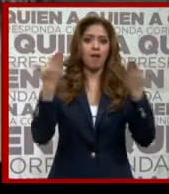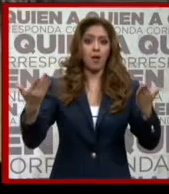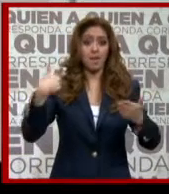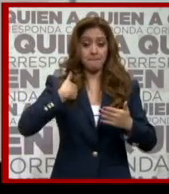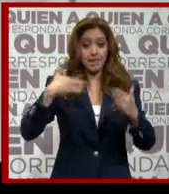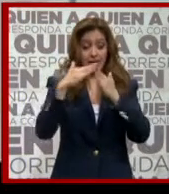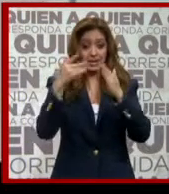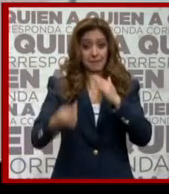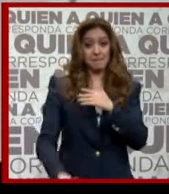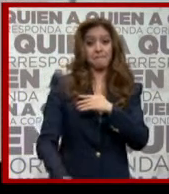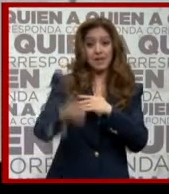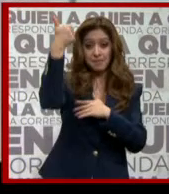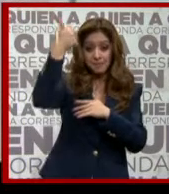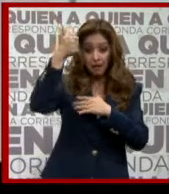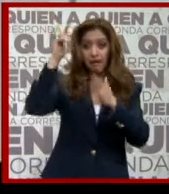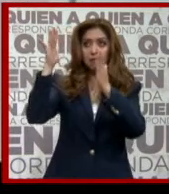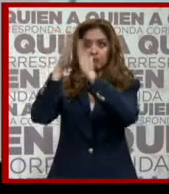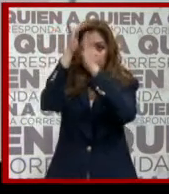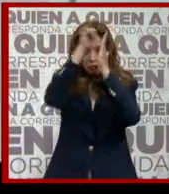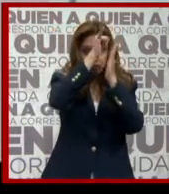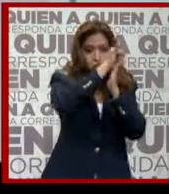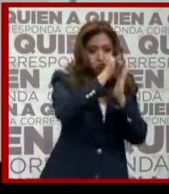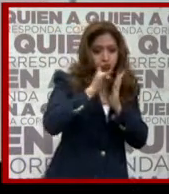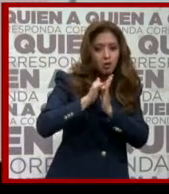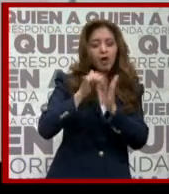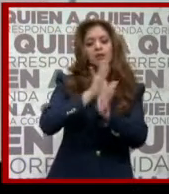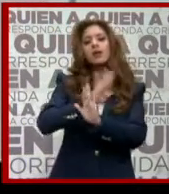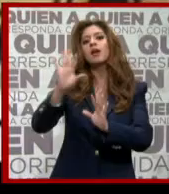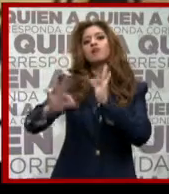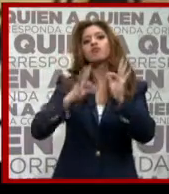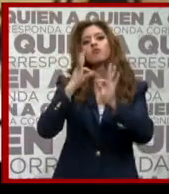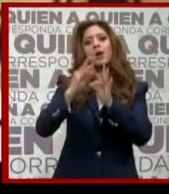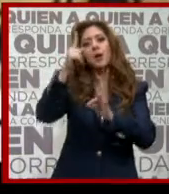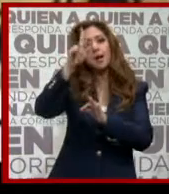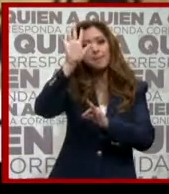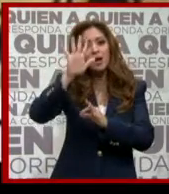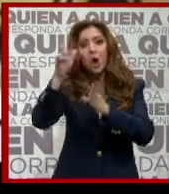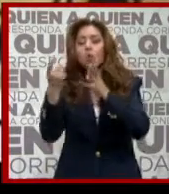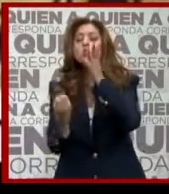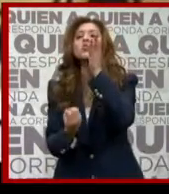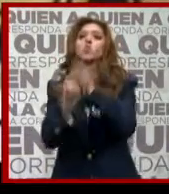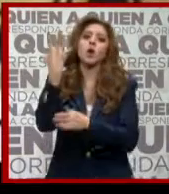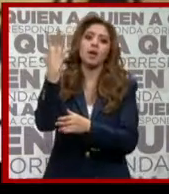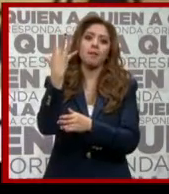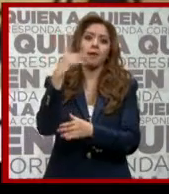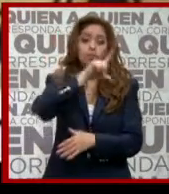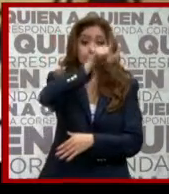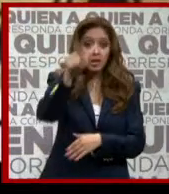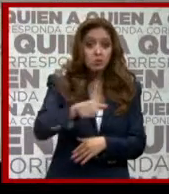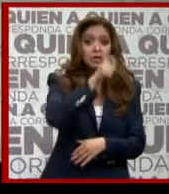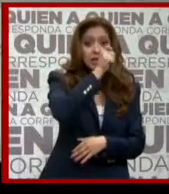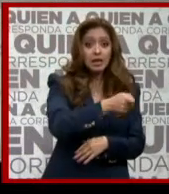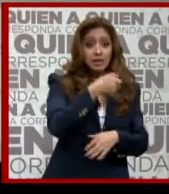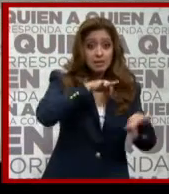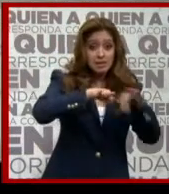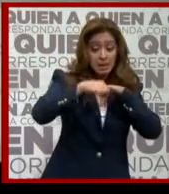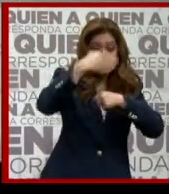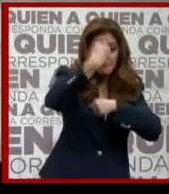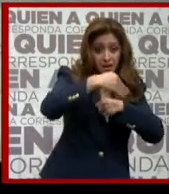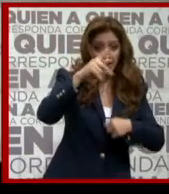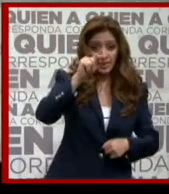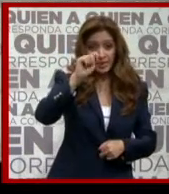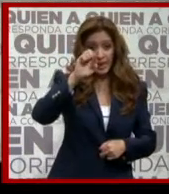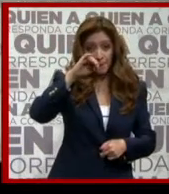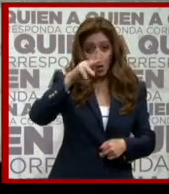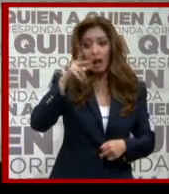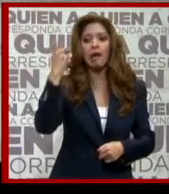de las primeras que quedó rehabilitada. Quedó como nueva. Aparte vino lo del empleo temporal y también eso fue de